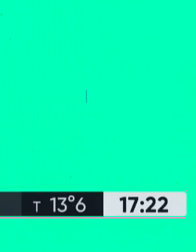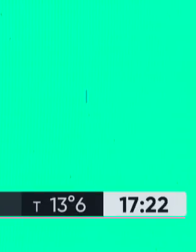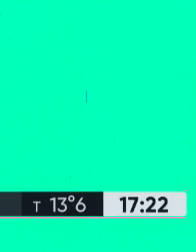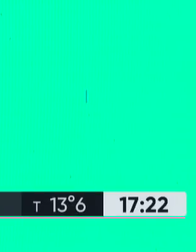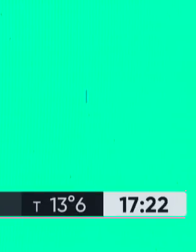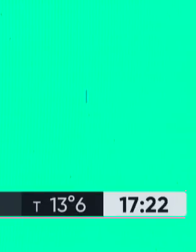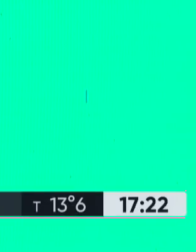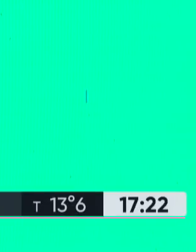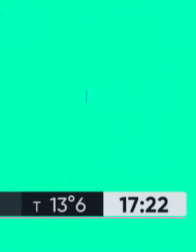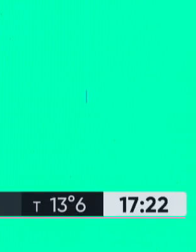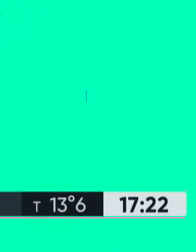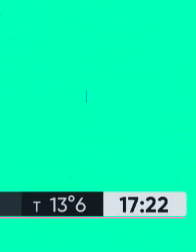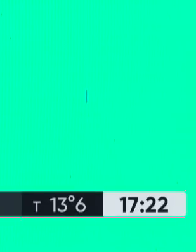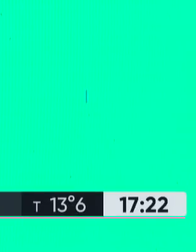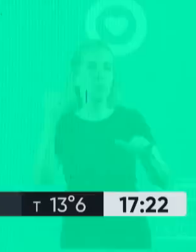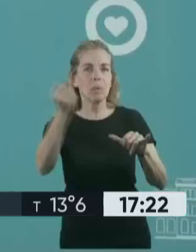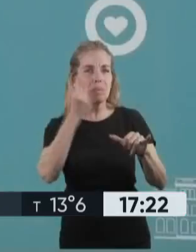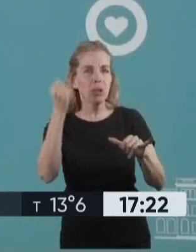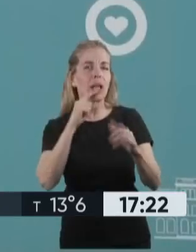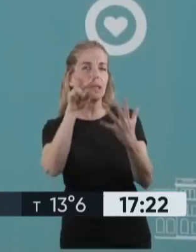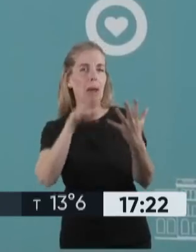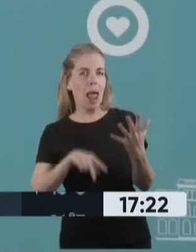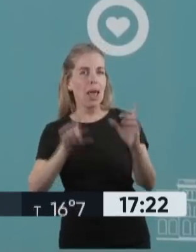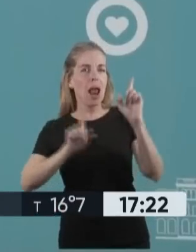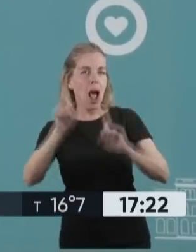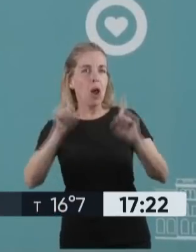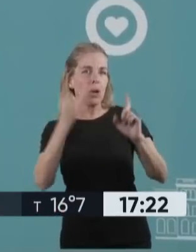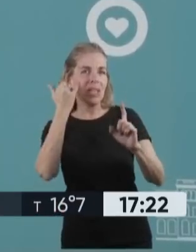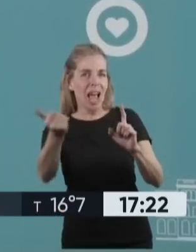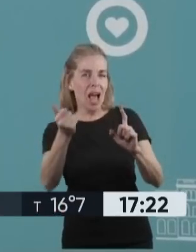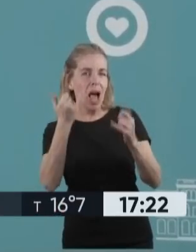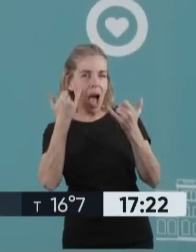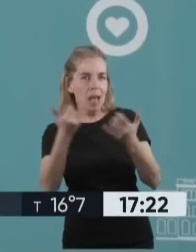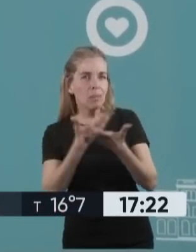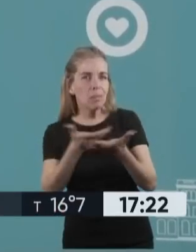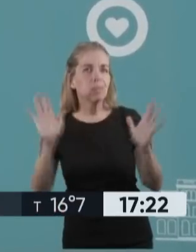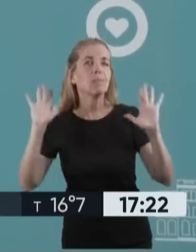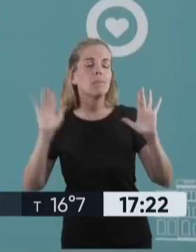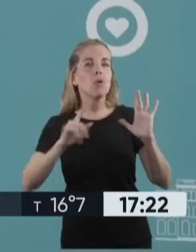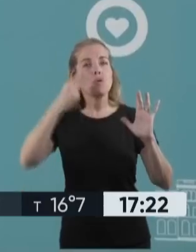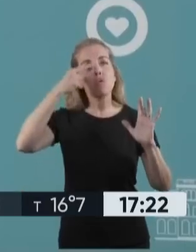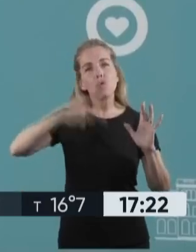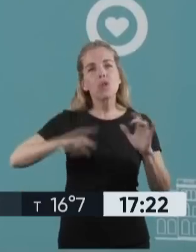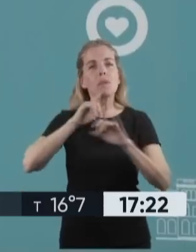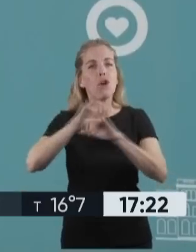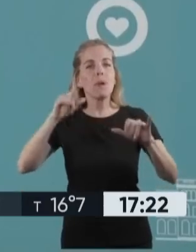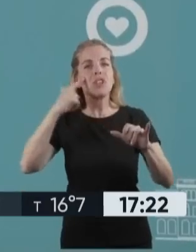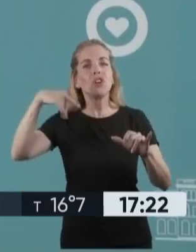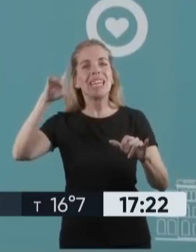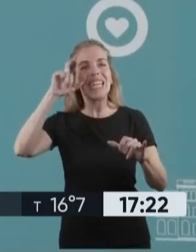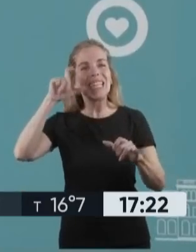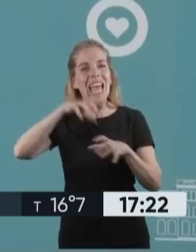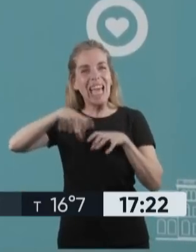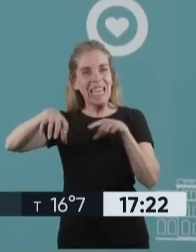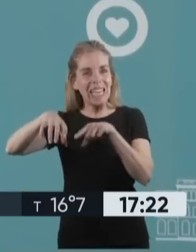En vivo, conferencia de prensa de la portavoz de la presidencia. Algunos ya están circulando. Los últimos que dio el INDEC hoy a la tarde hablan de